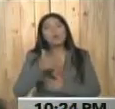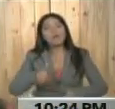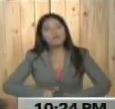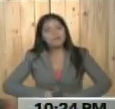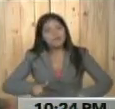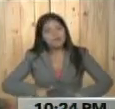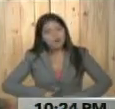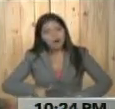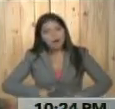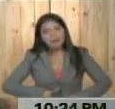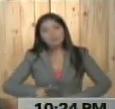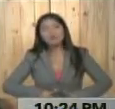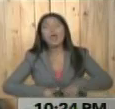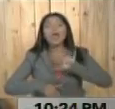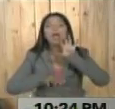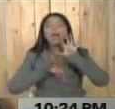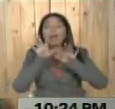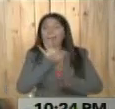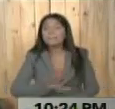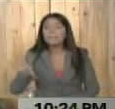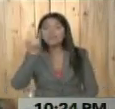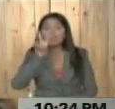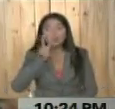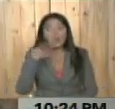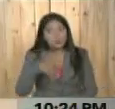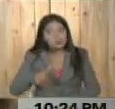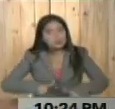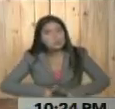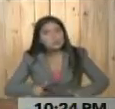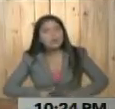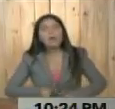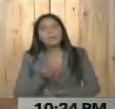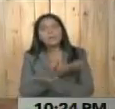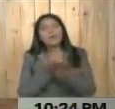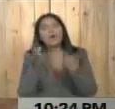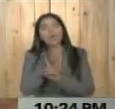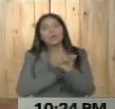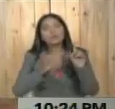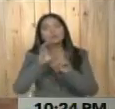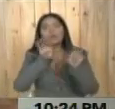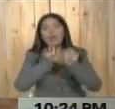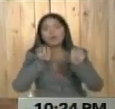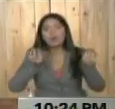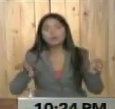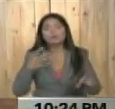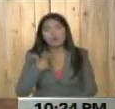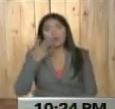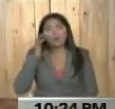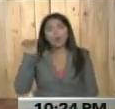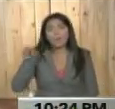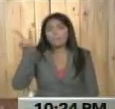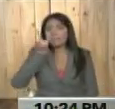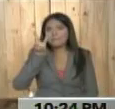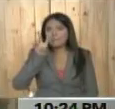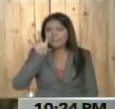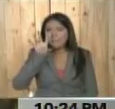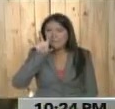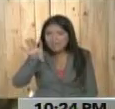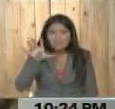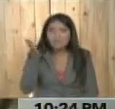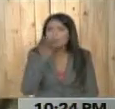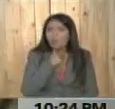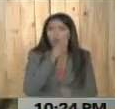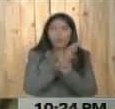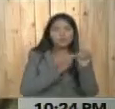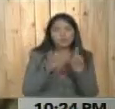hace en los países. Venezuela hace un gran esfuerzo por la cultura, por la educación. Creo que un país sin cultura no puede andar.